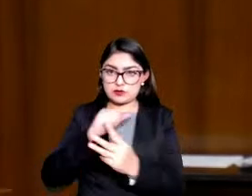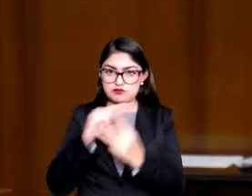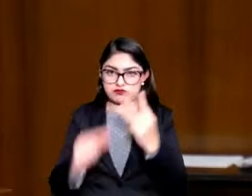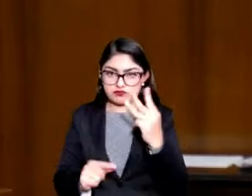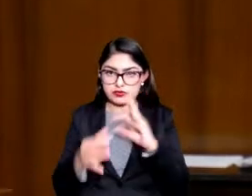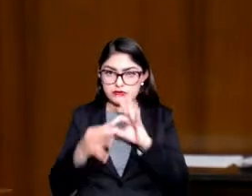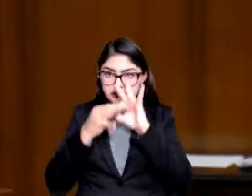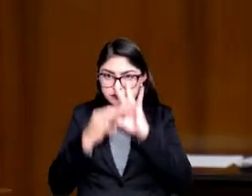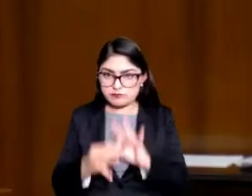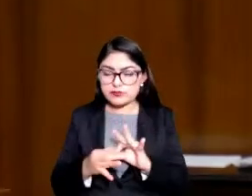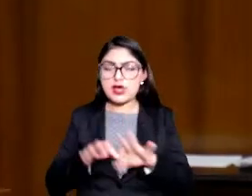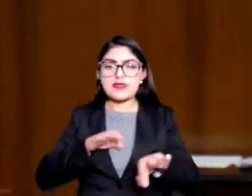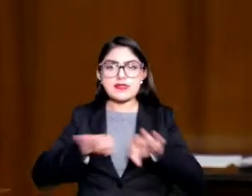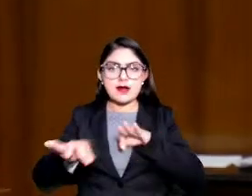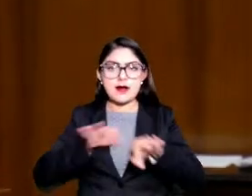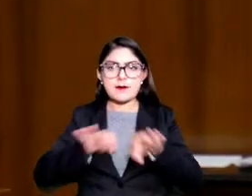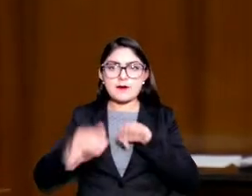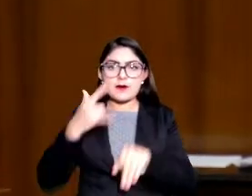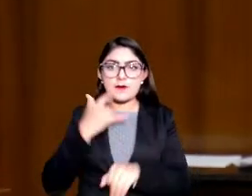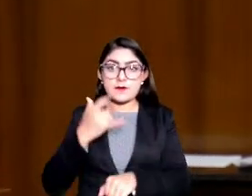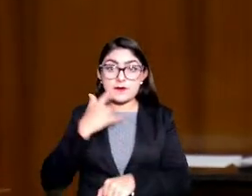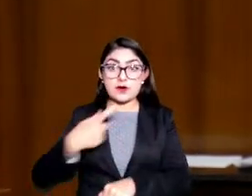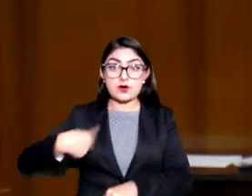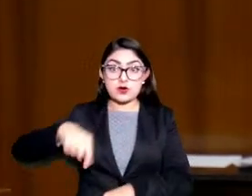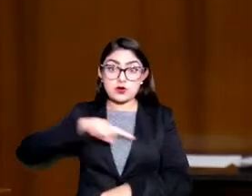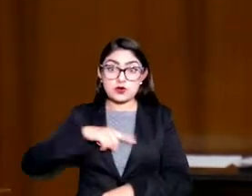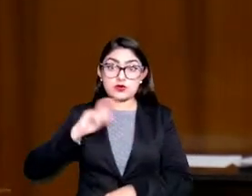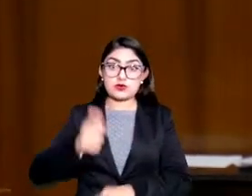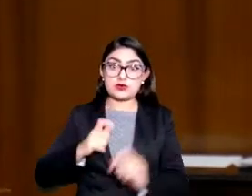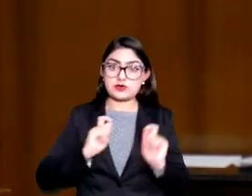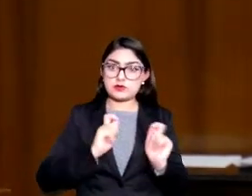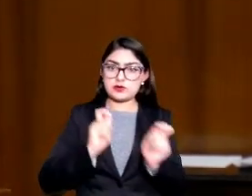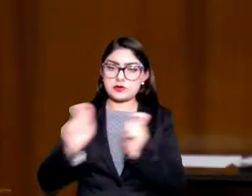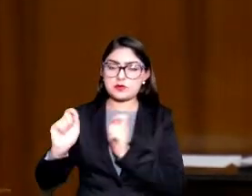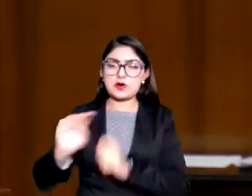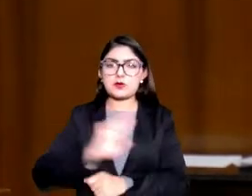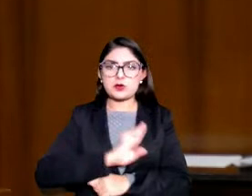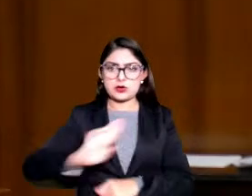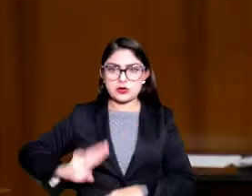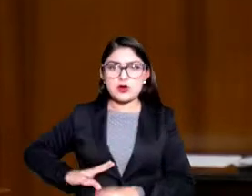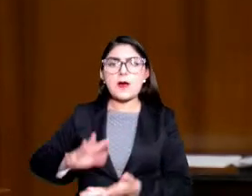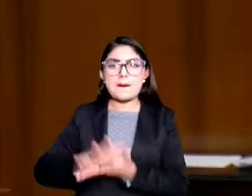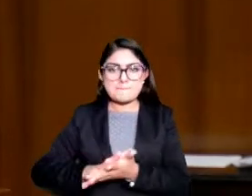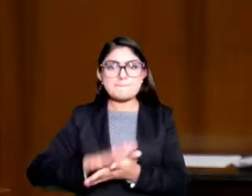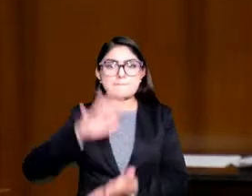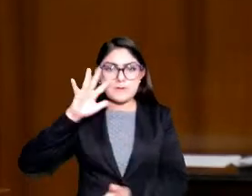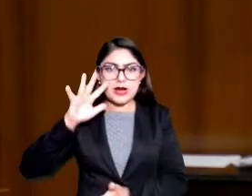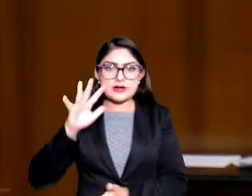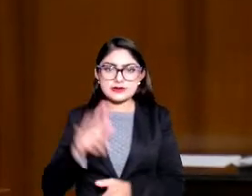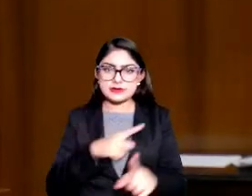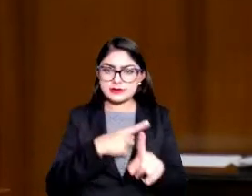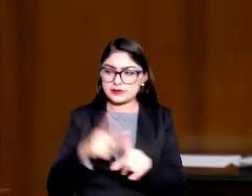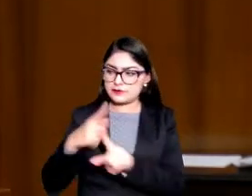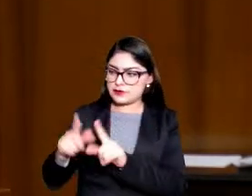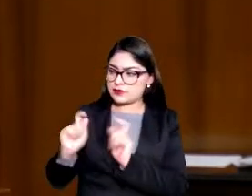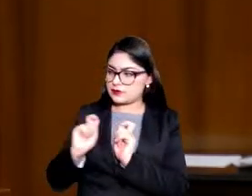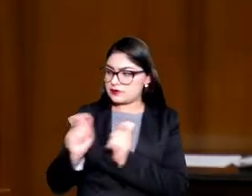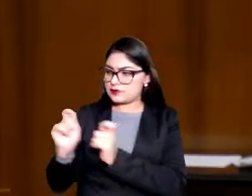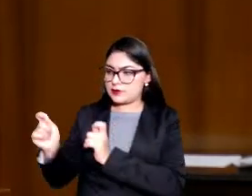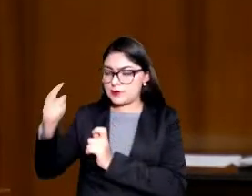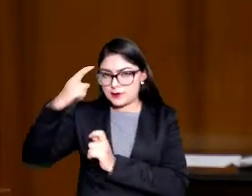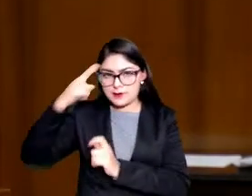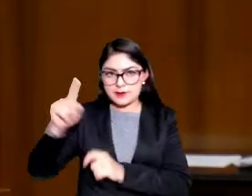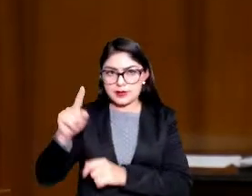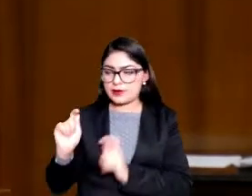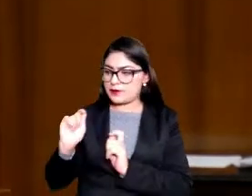Nacional, hemos dotado entre los municipios y el estado el mayor número de predios para los cuarteles y para los bancos del bienestar,